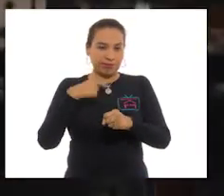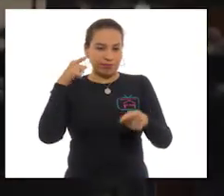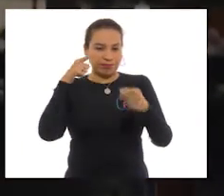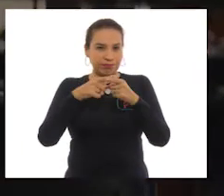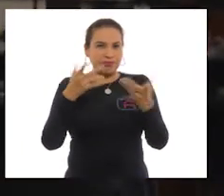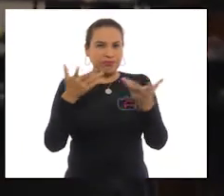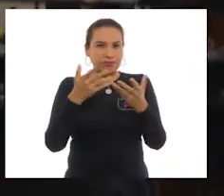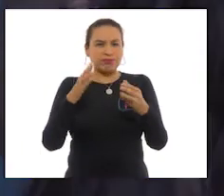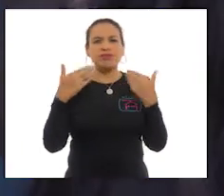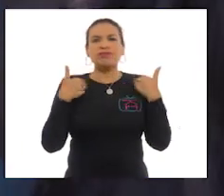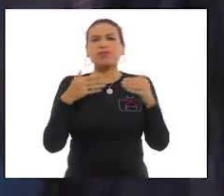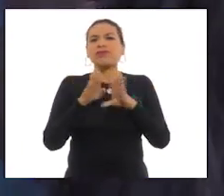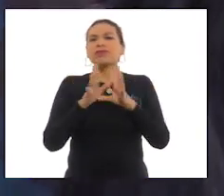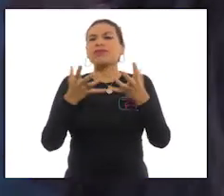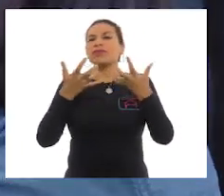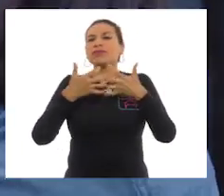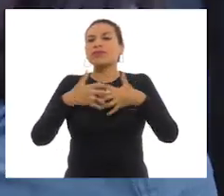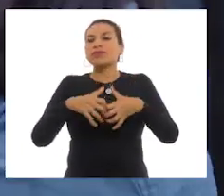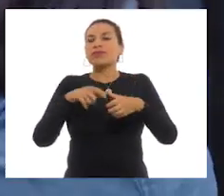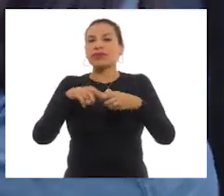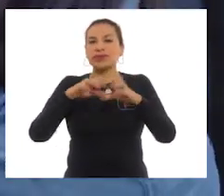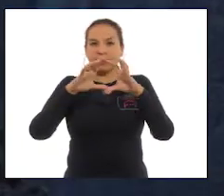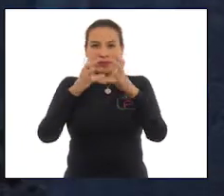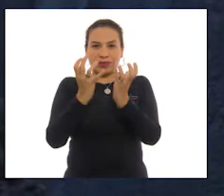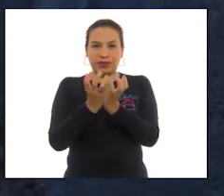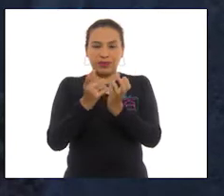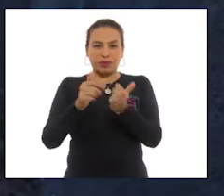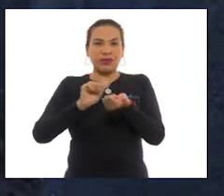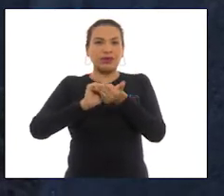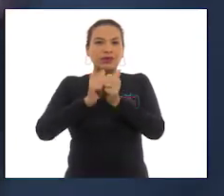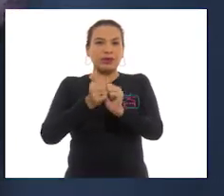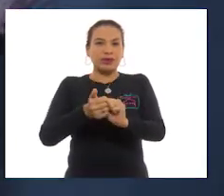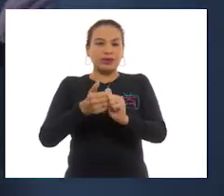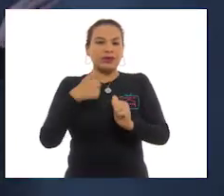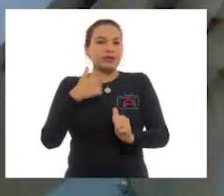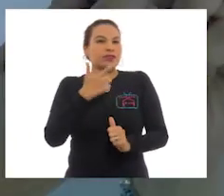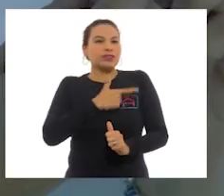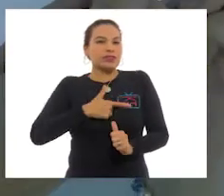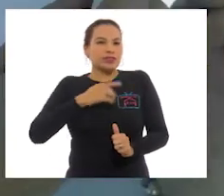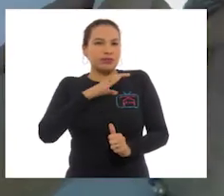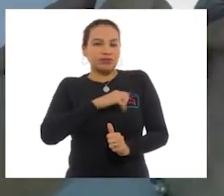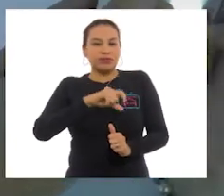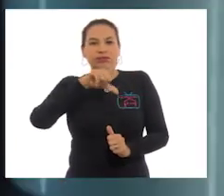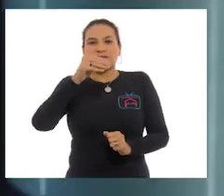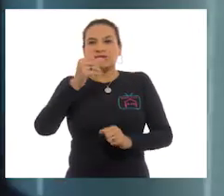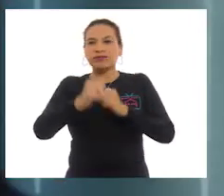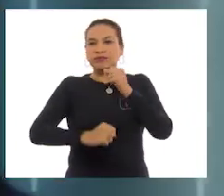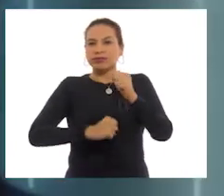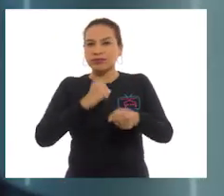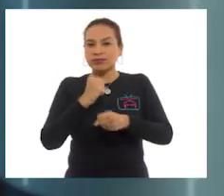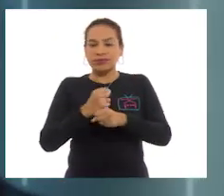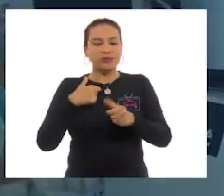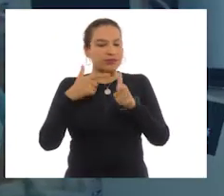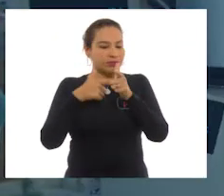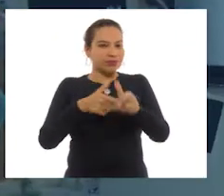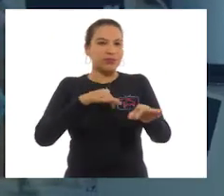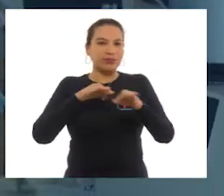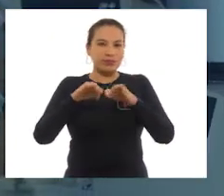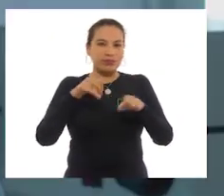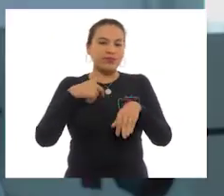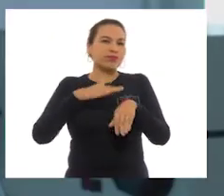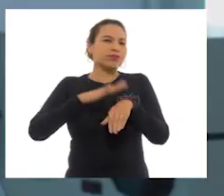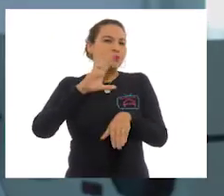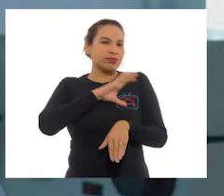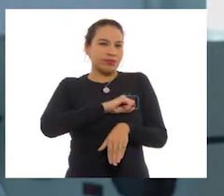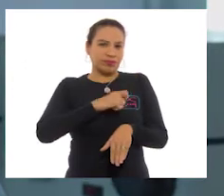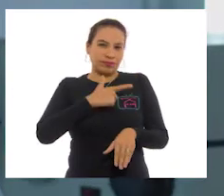y entender cómo funcionaba nuestra Tierra se convirtió en mi pasión. Después de muchos años, sigo trabajando en lo que más